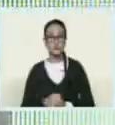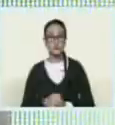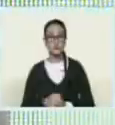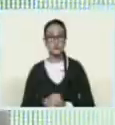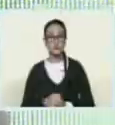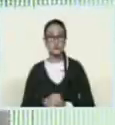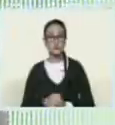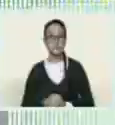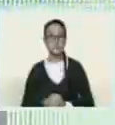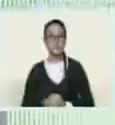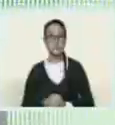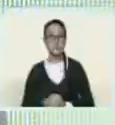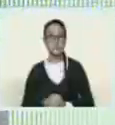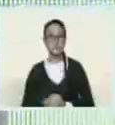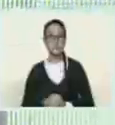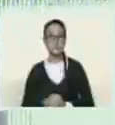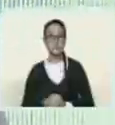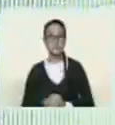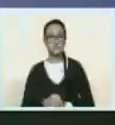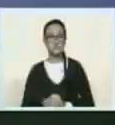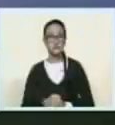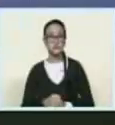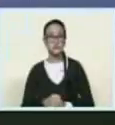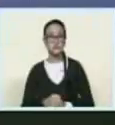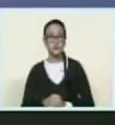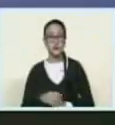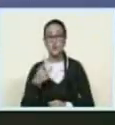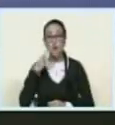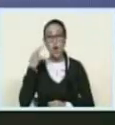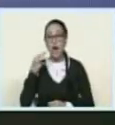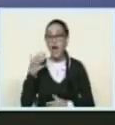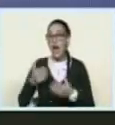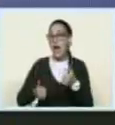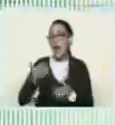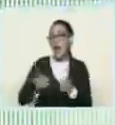no creas en jalabolas y adulantes que se te acerquen.